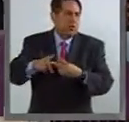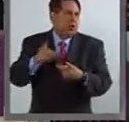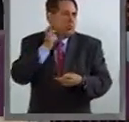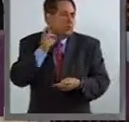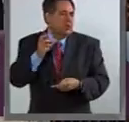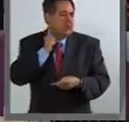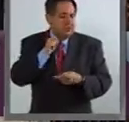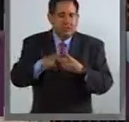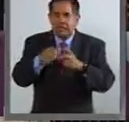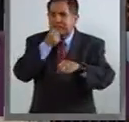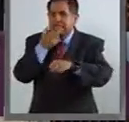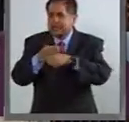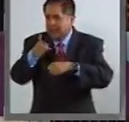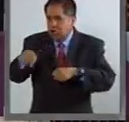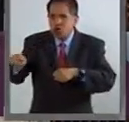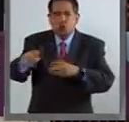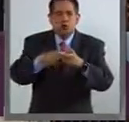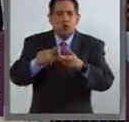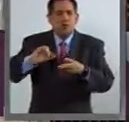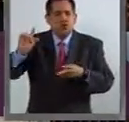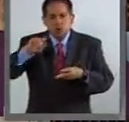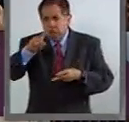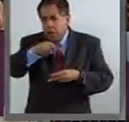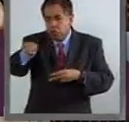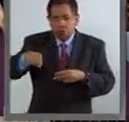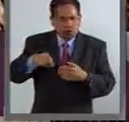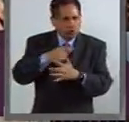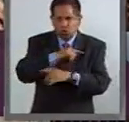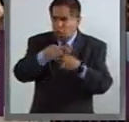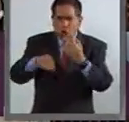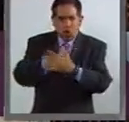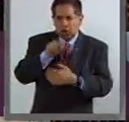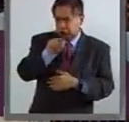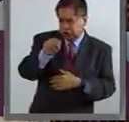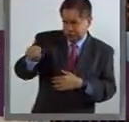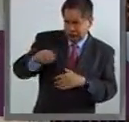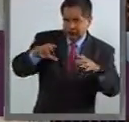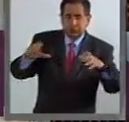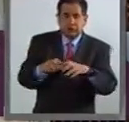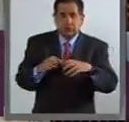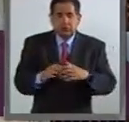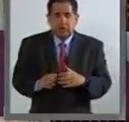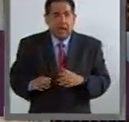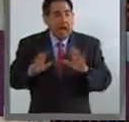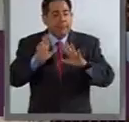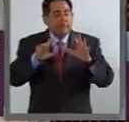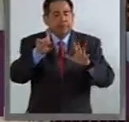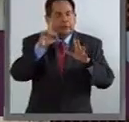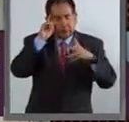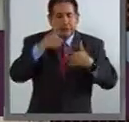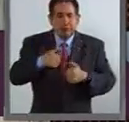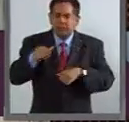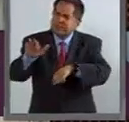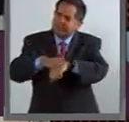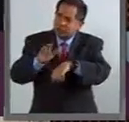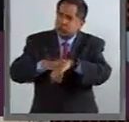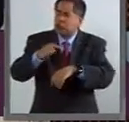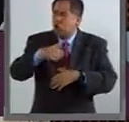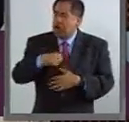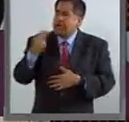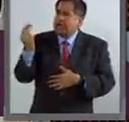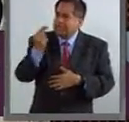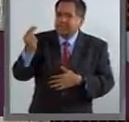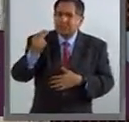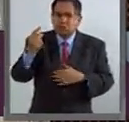secretarios técnicos, los funcionarios, todas las áreas, porque a veces no te comprenden cuando les dices, es que